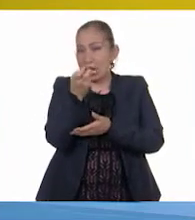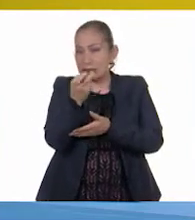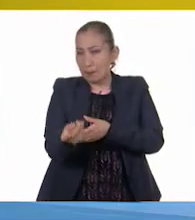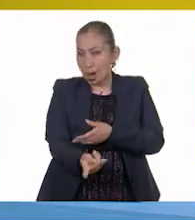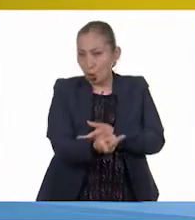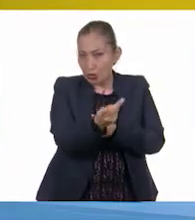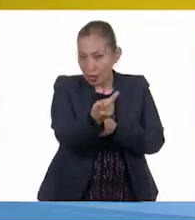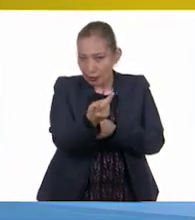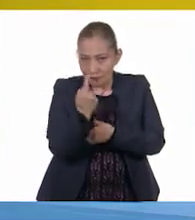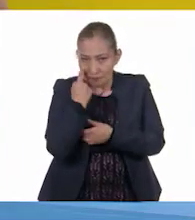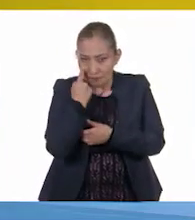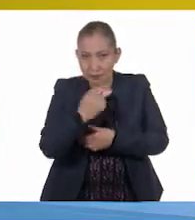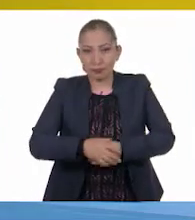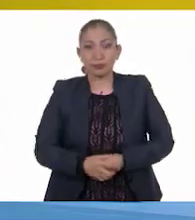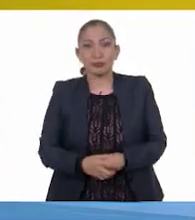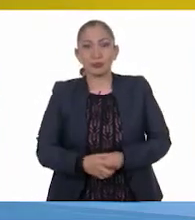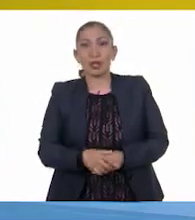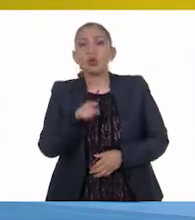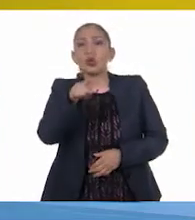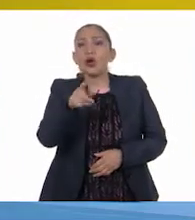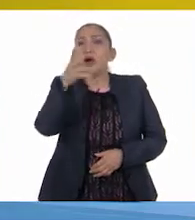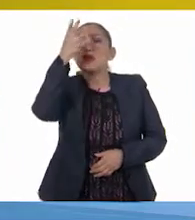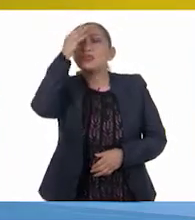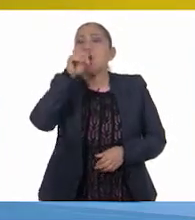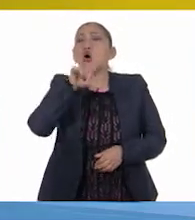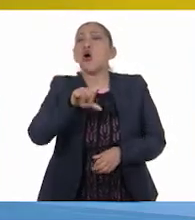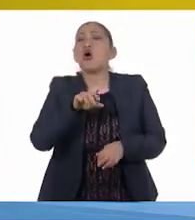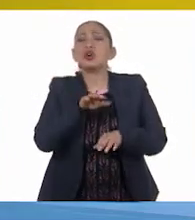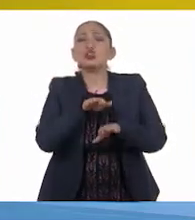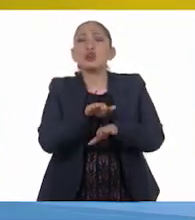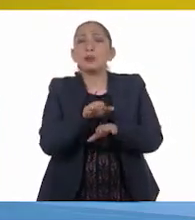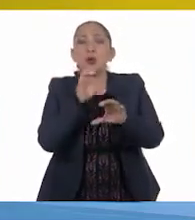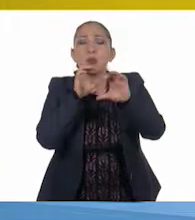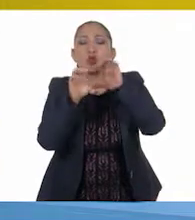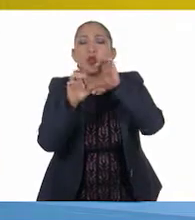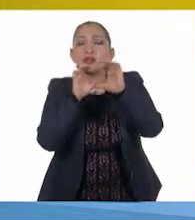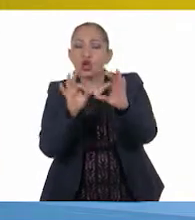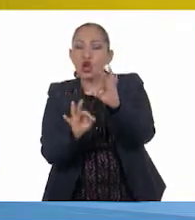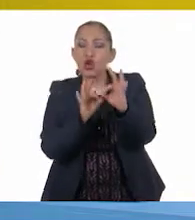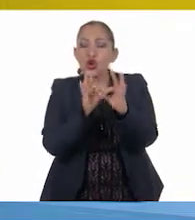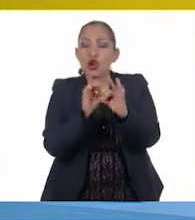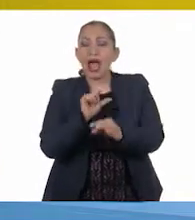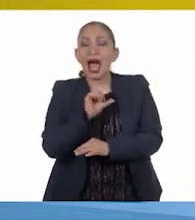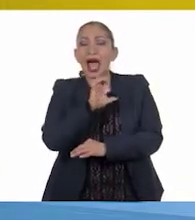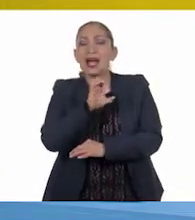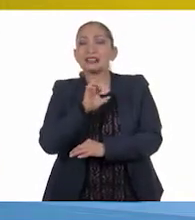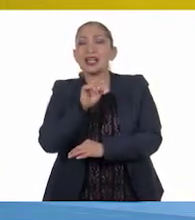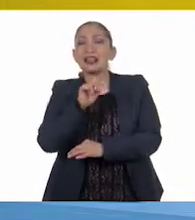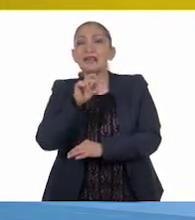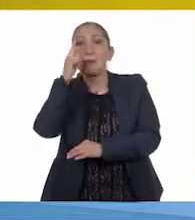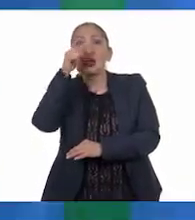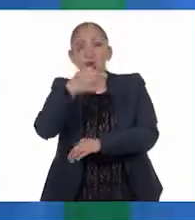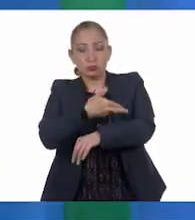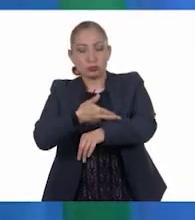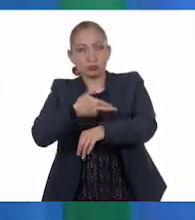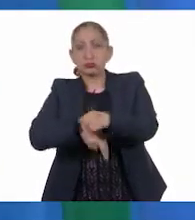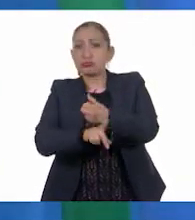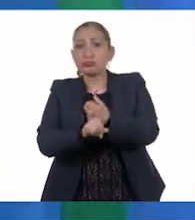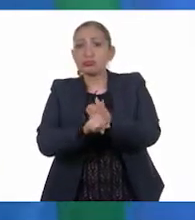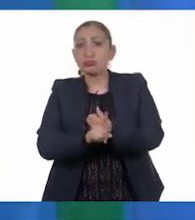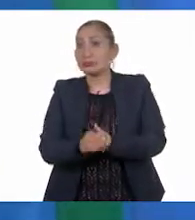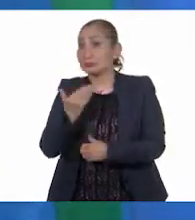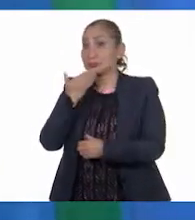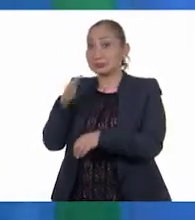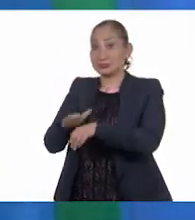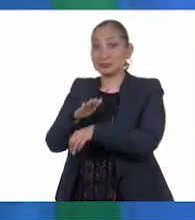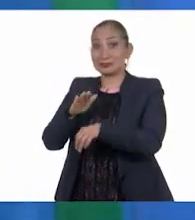siguiente pregunta. ¿Qué aprendiste hoy sobre la comunicación asertiva para resolver conflictos? ¡Excelente! Y